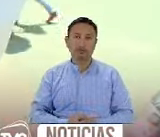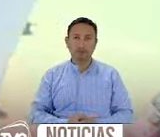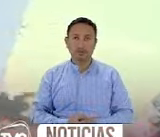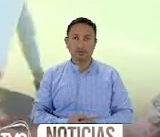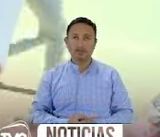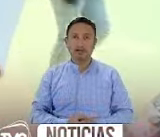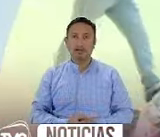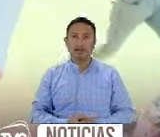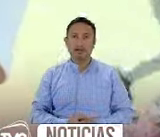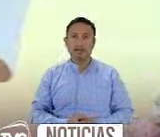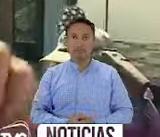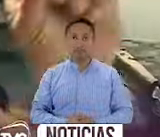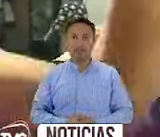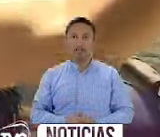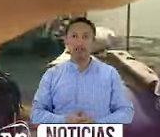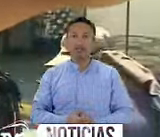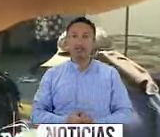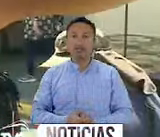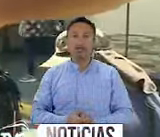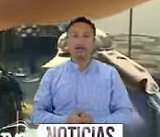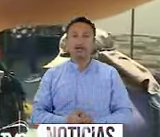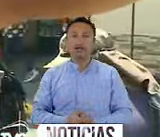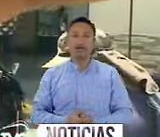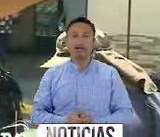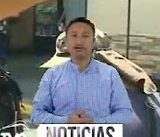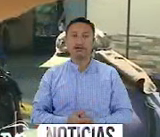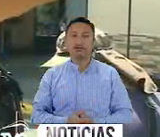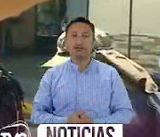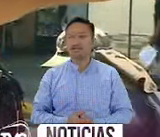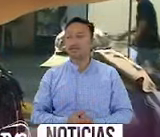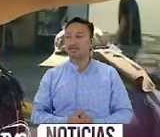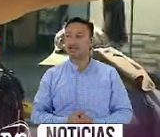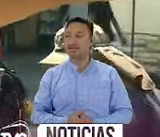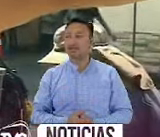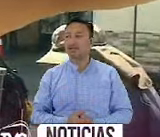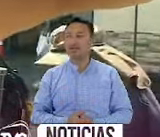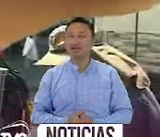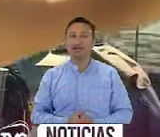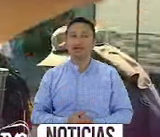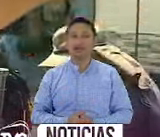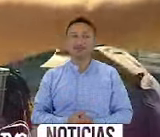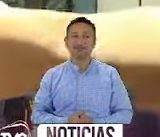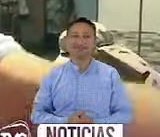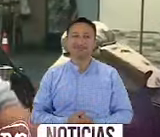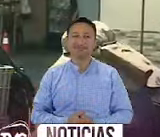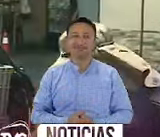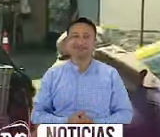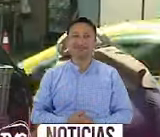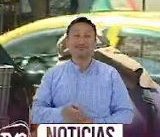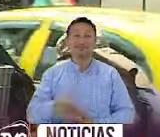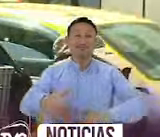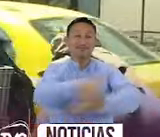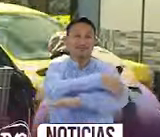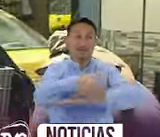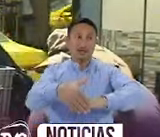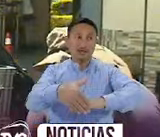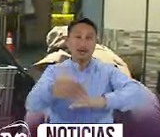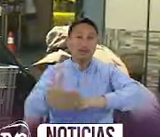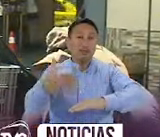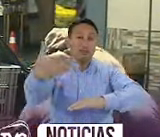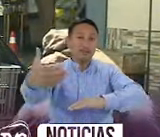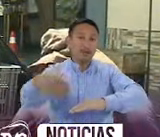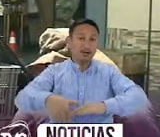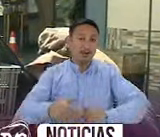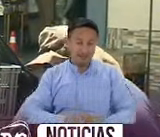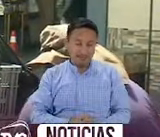creo que es. Hace 15 días, en la calle de acá abajo, de la Piragüí más abajo, no recuerdo el nombre de la calle, se han